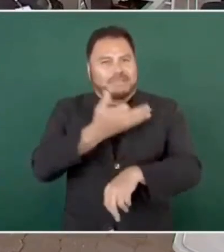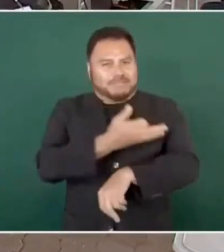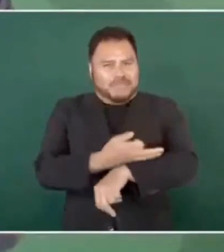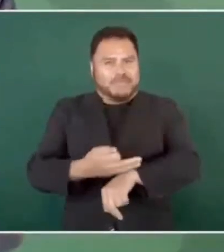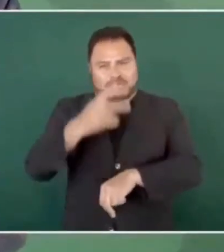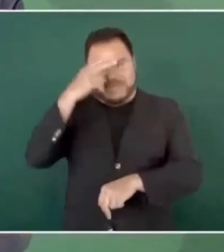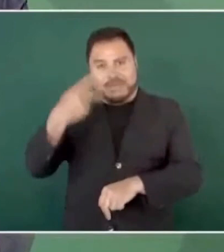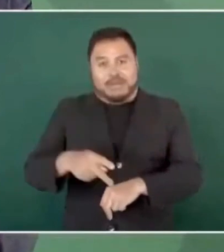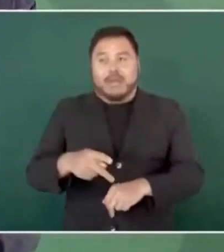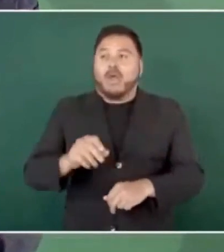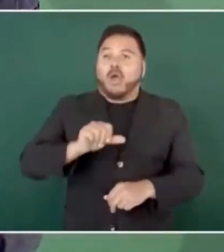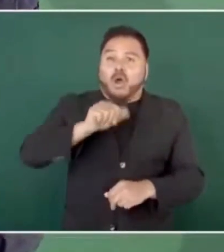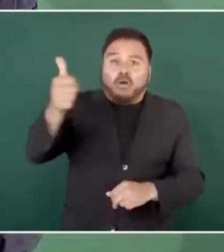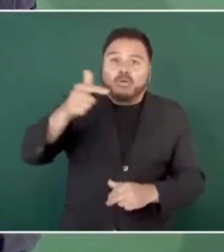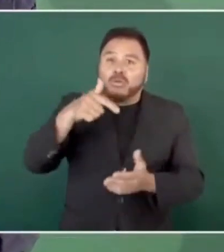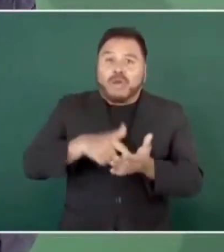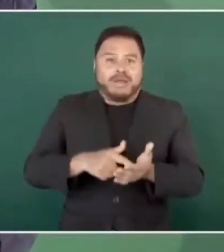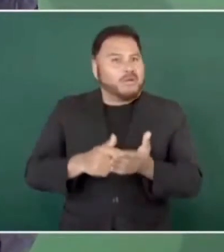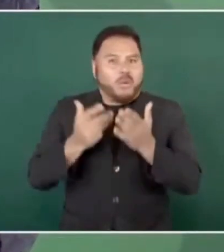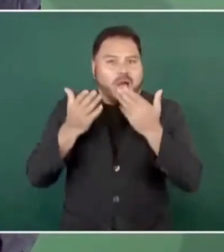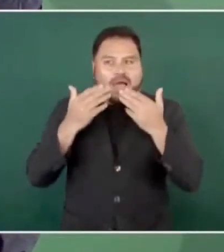Esto no sucede en otros lados.